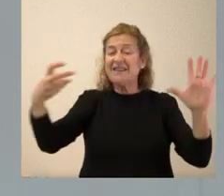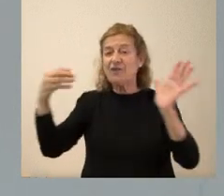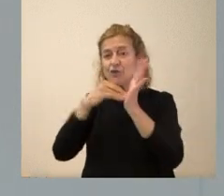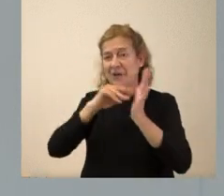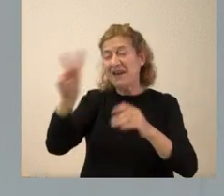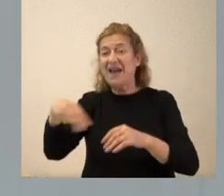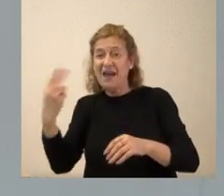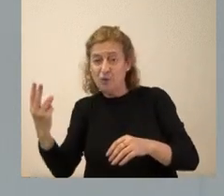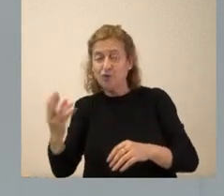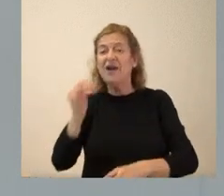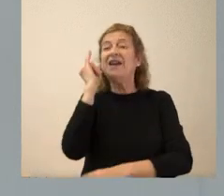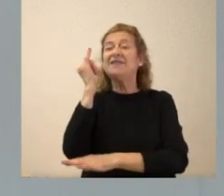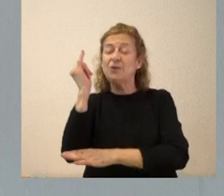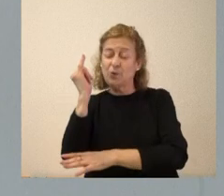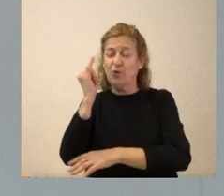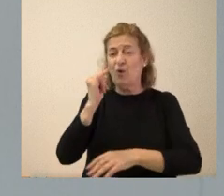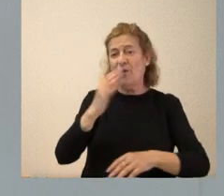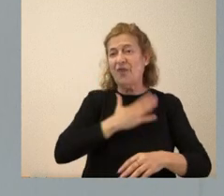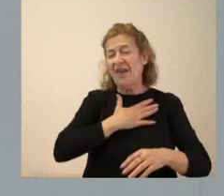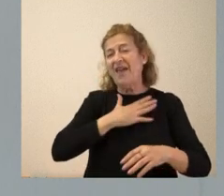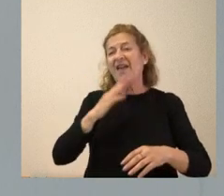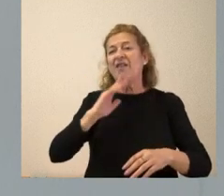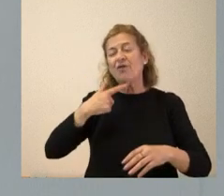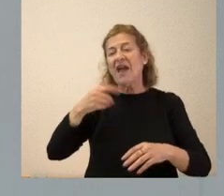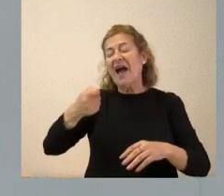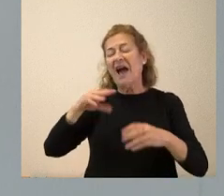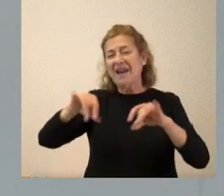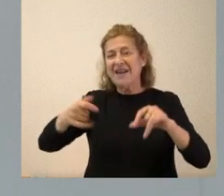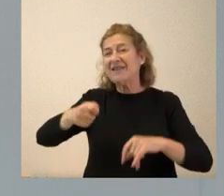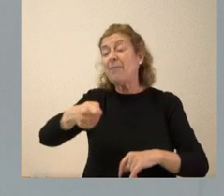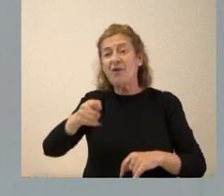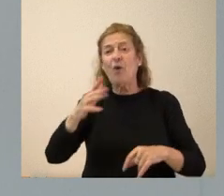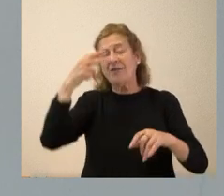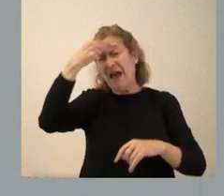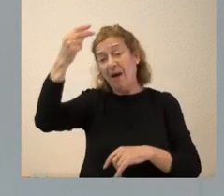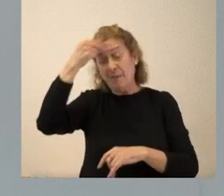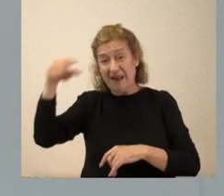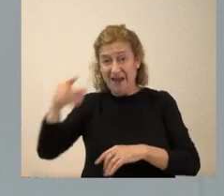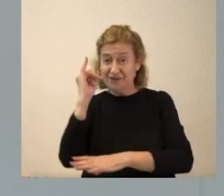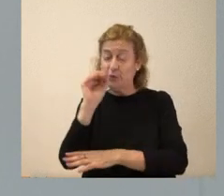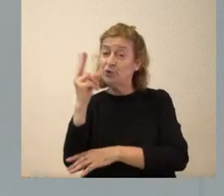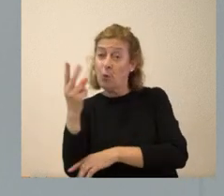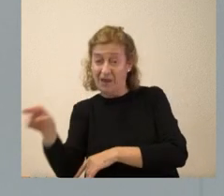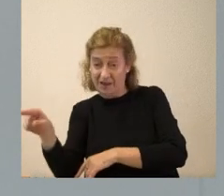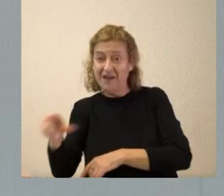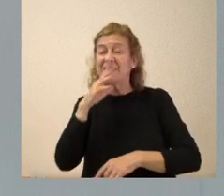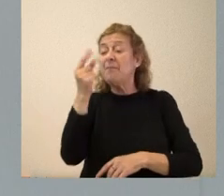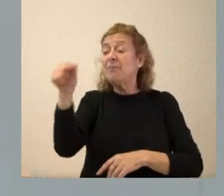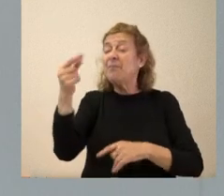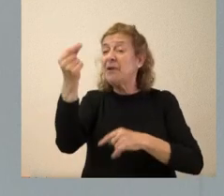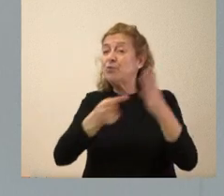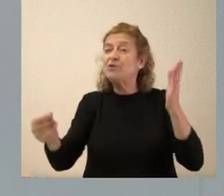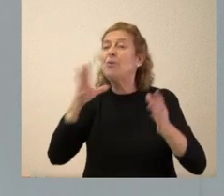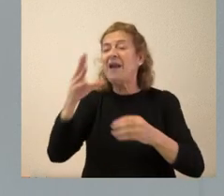euros en el instituto de educación secundaria Juan Pimentel en Arena de San Pedro en Ávila se trata de un presupuesto para la